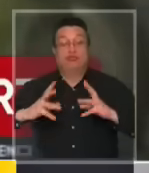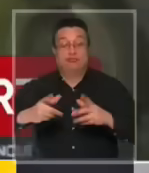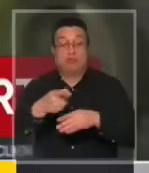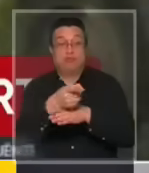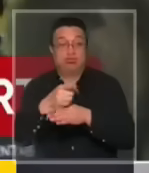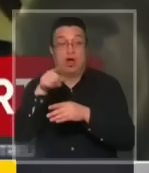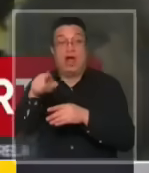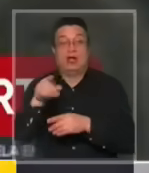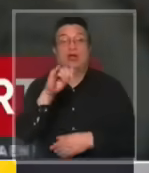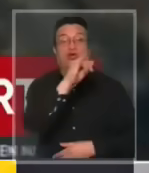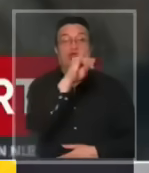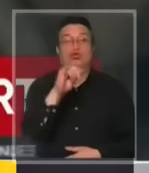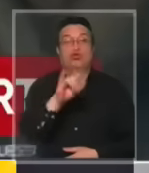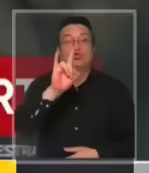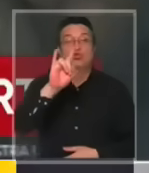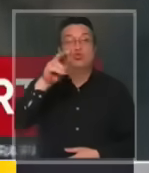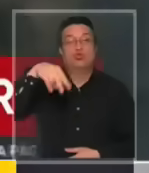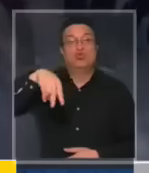José Zúñiga.